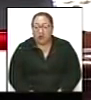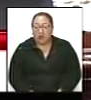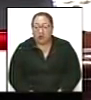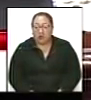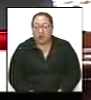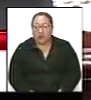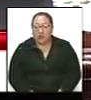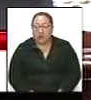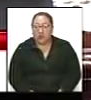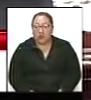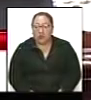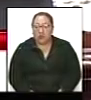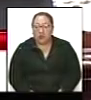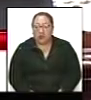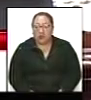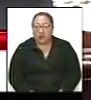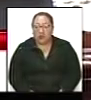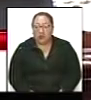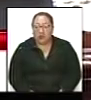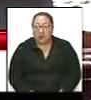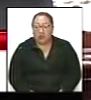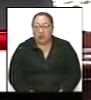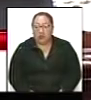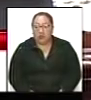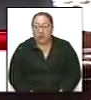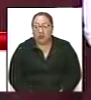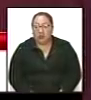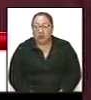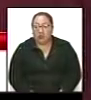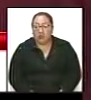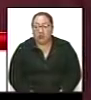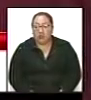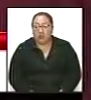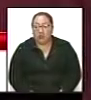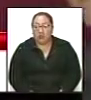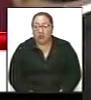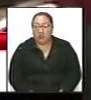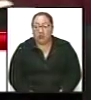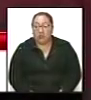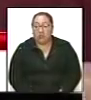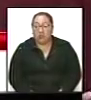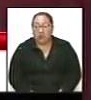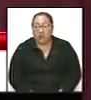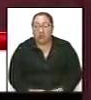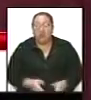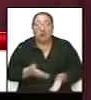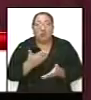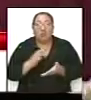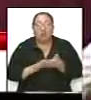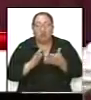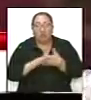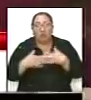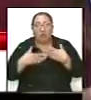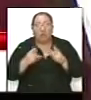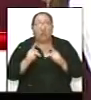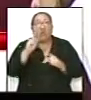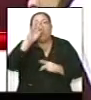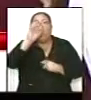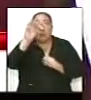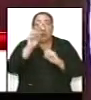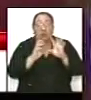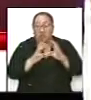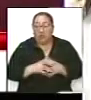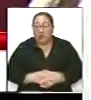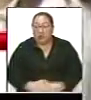exposición. Gracias, señor presidente. Si me permitiría y me autorizaría, por favor, para utilizar el retroproyector. Autorizado. Gracias.